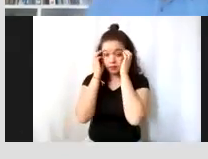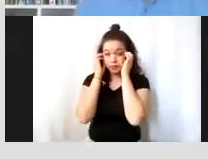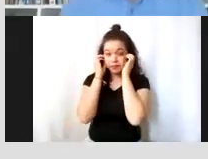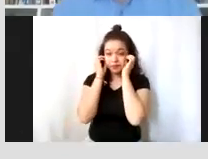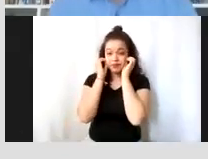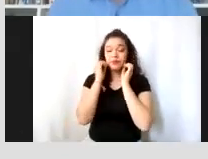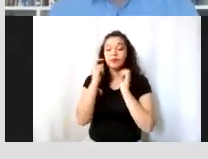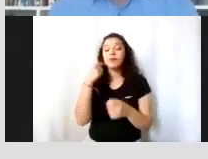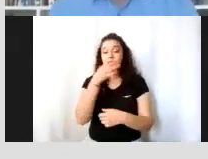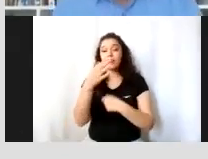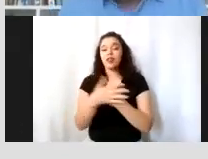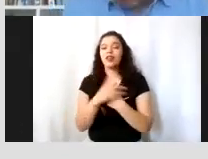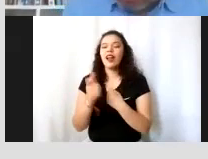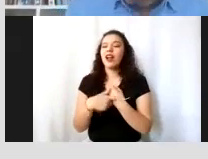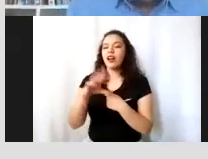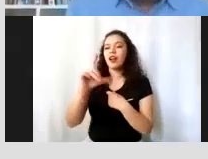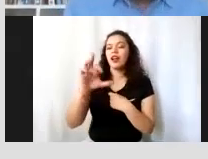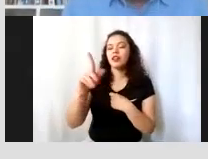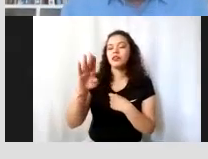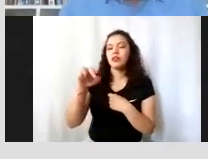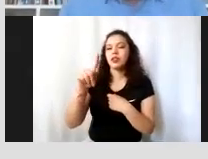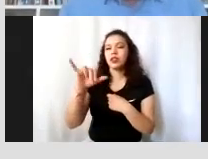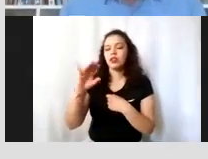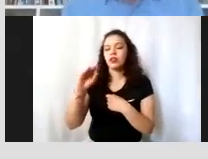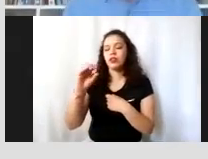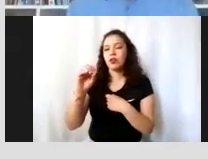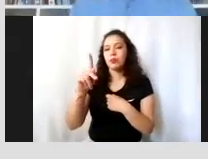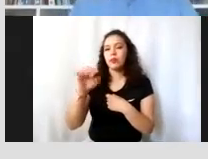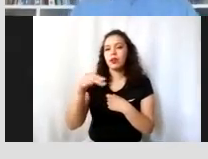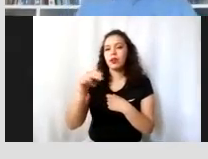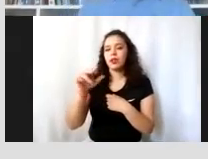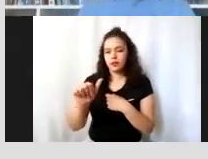observación, Carlos Benito Peña, y en general,